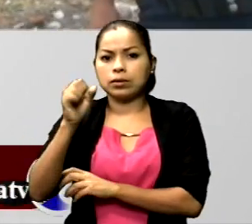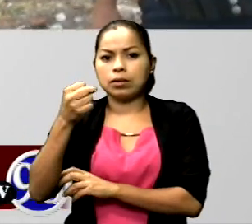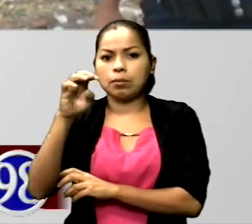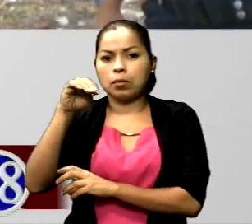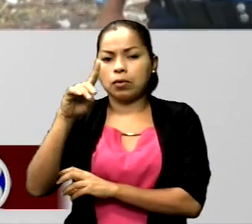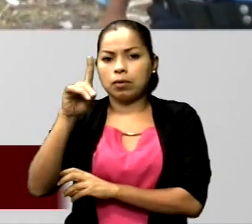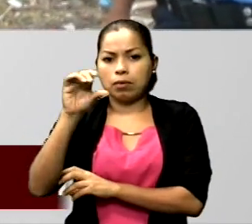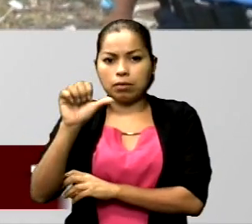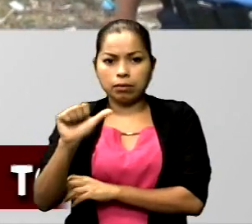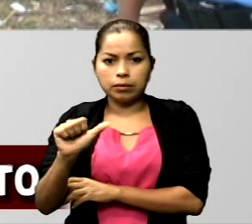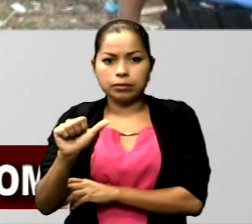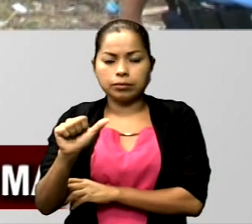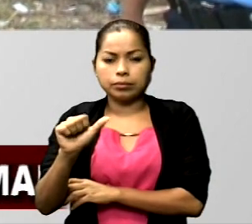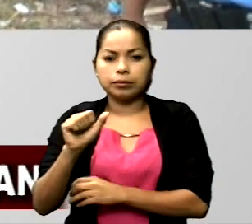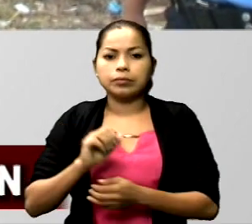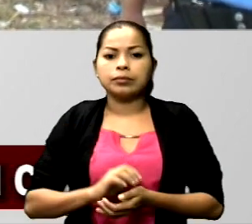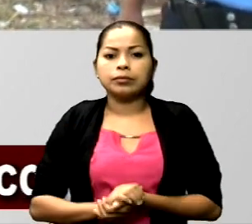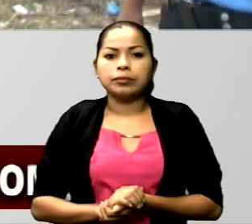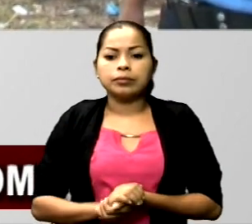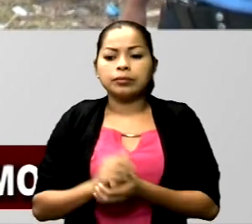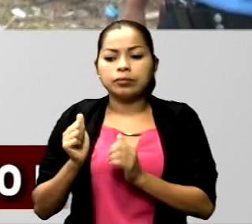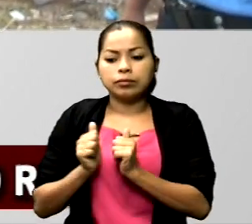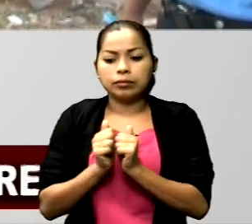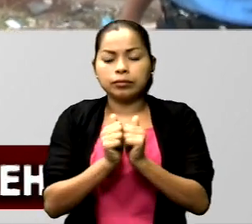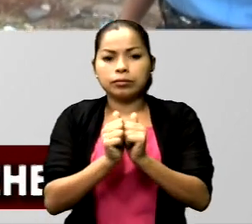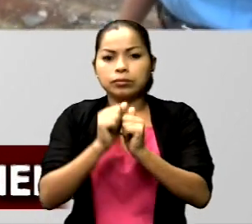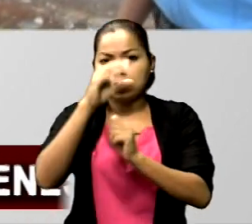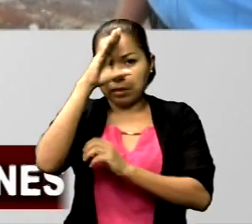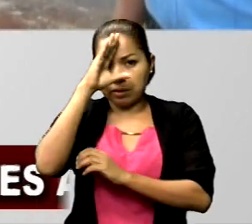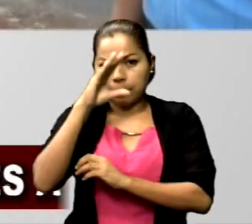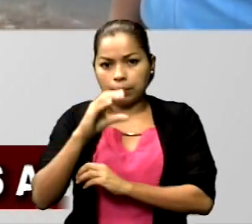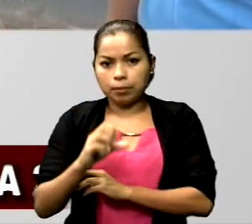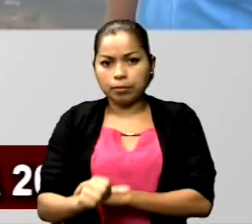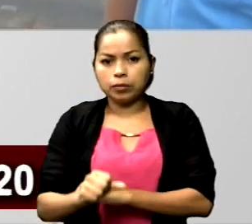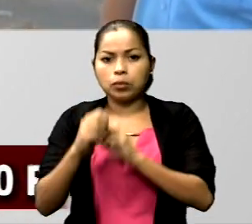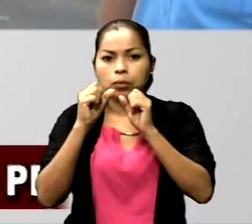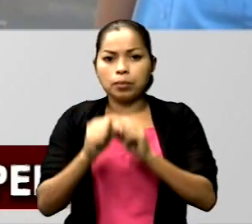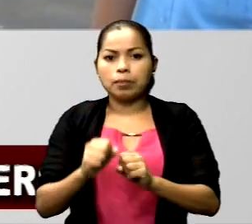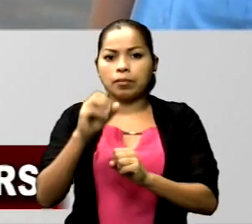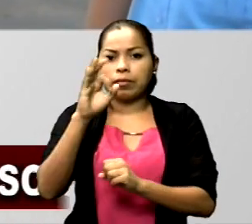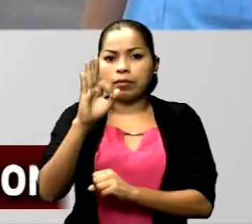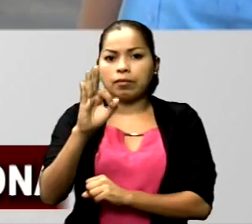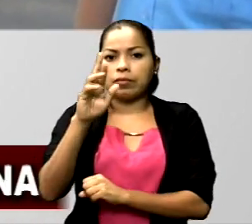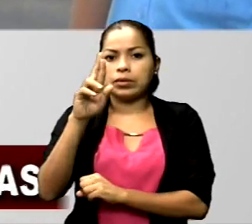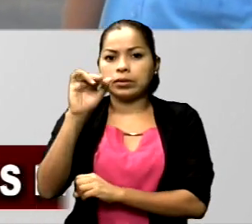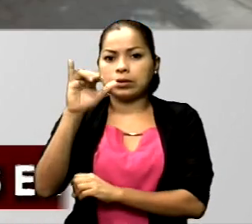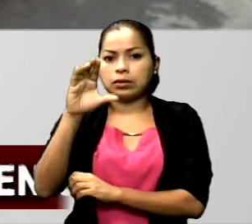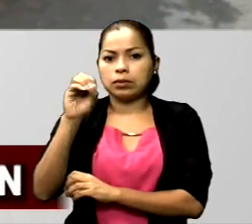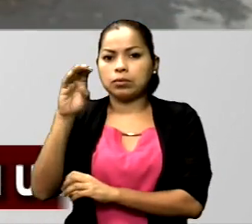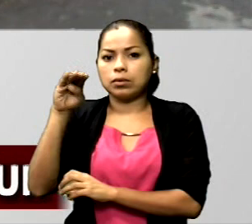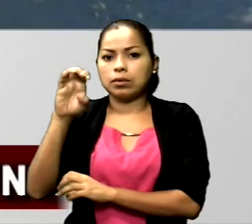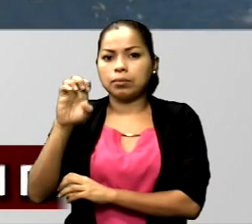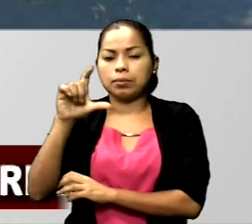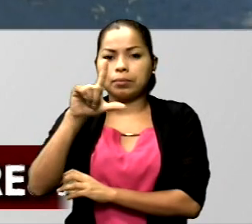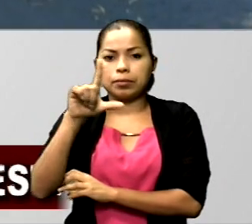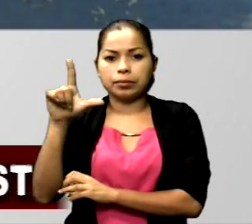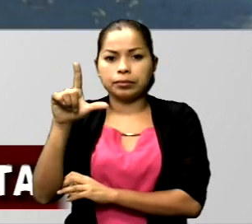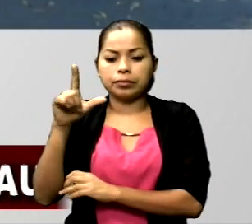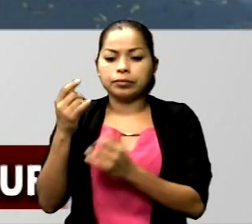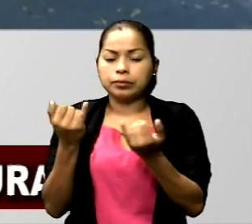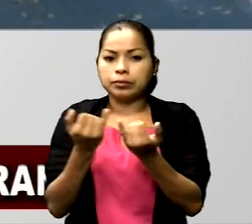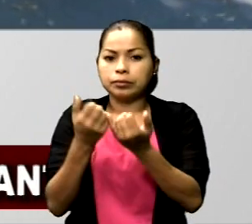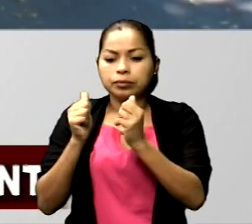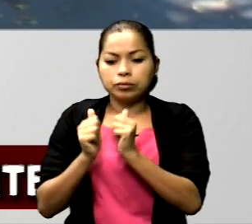Moncada y también nuestro embajador compañero Francisco Campbell, así como